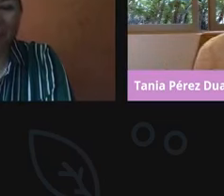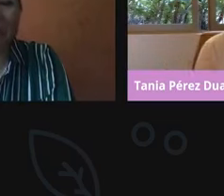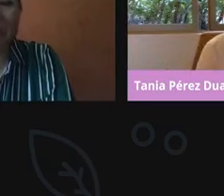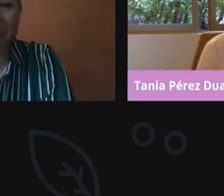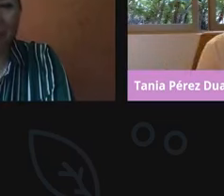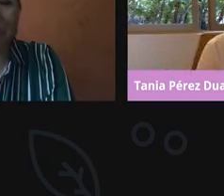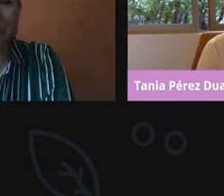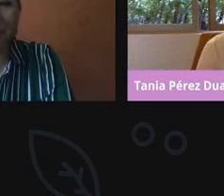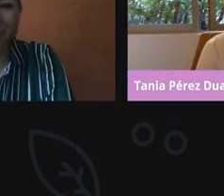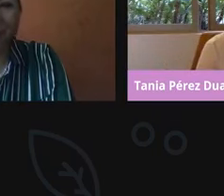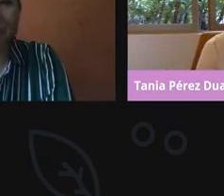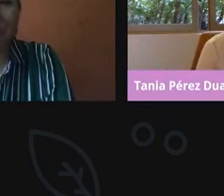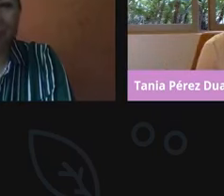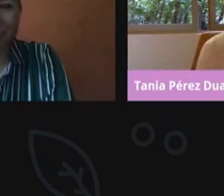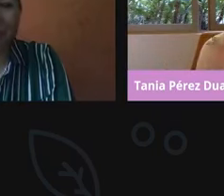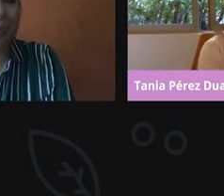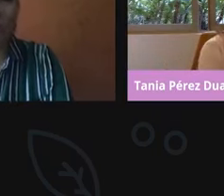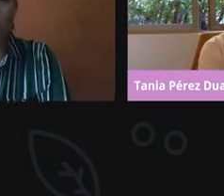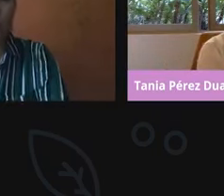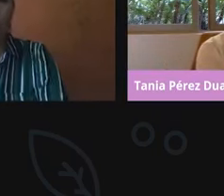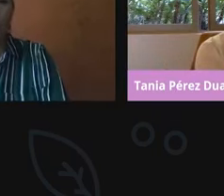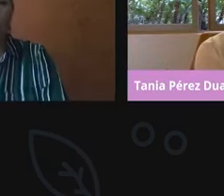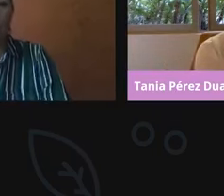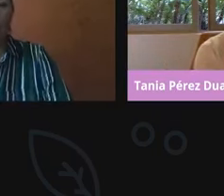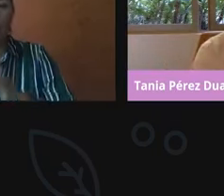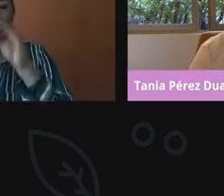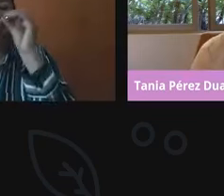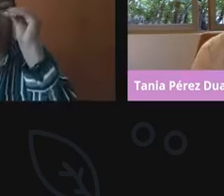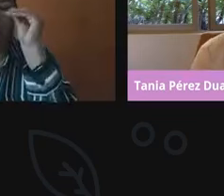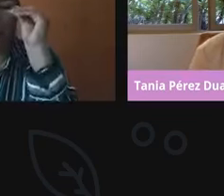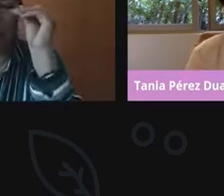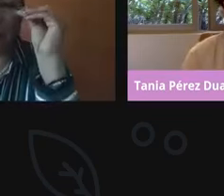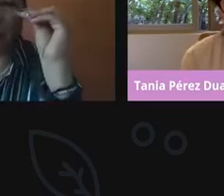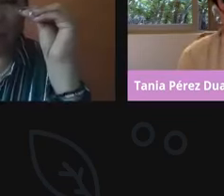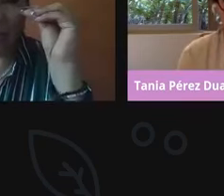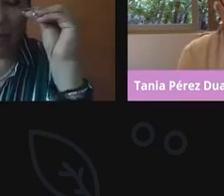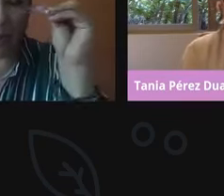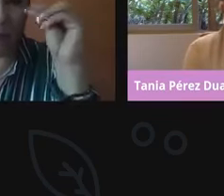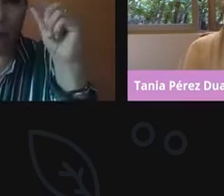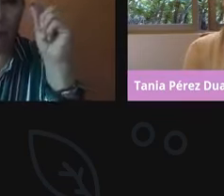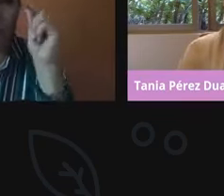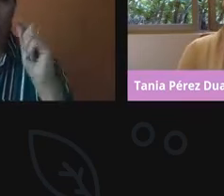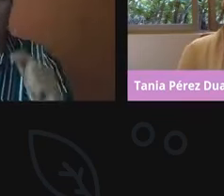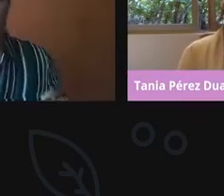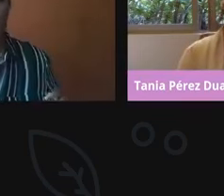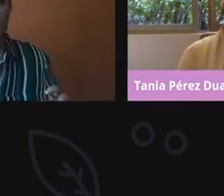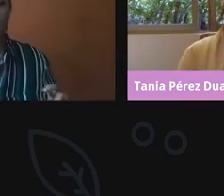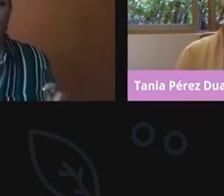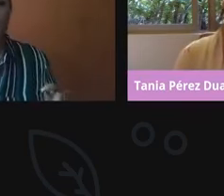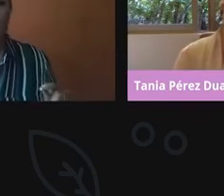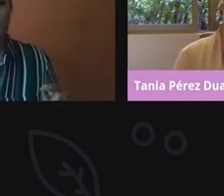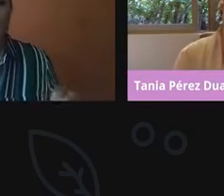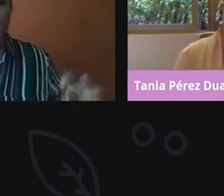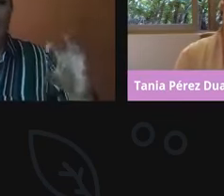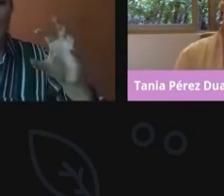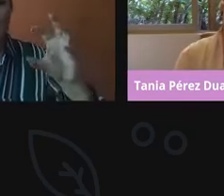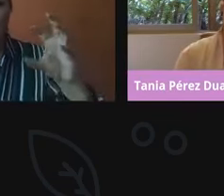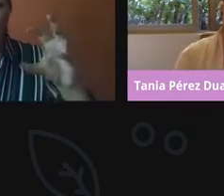va más allá de eso como tal. Y sí, por supuesto, doctora, y creo que una clave o un punto medular que acaba de